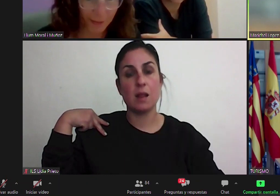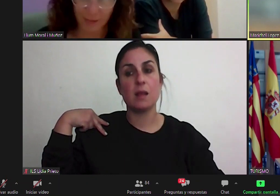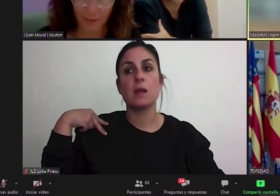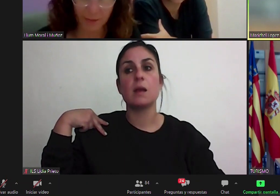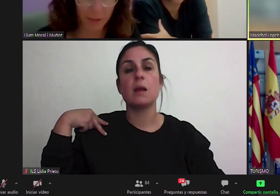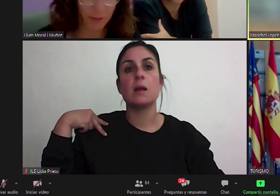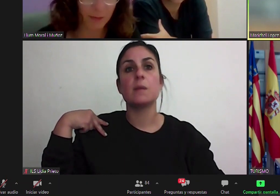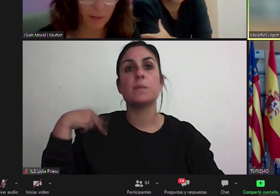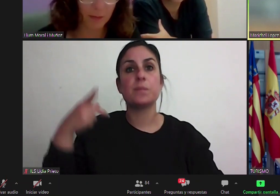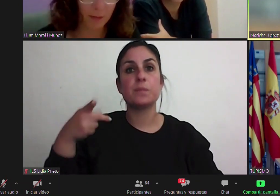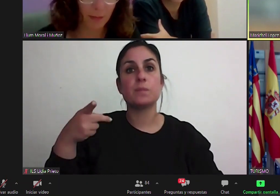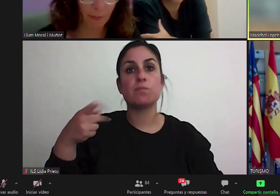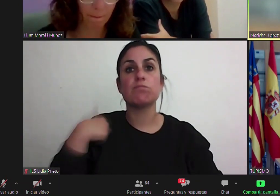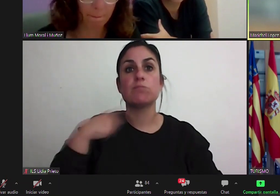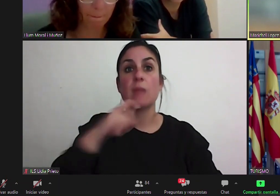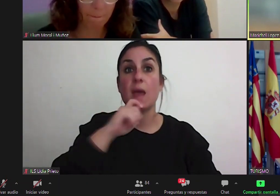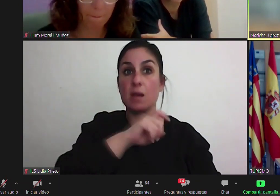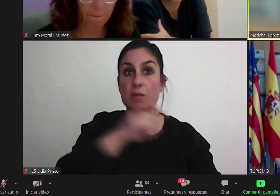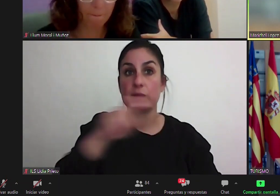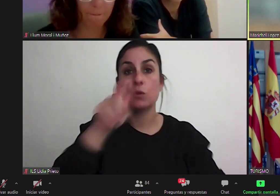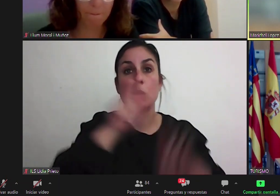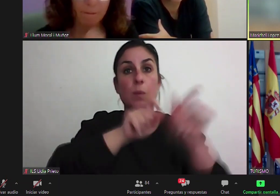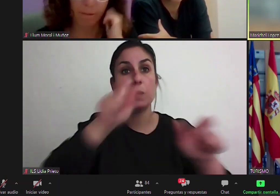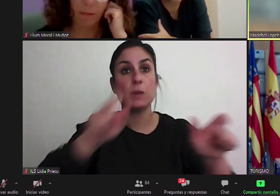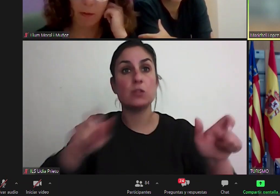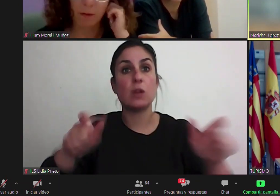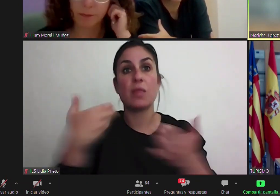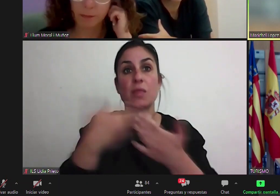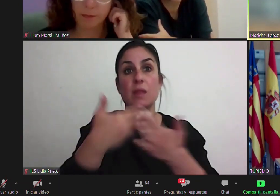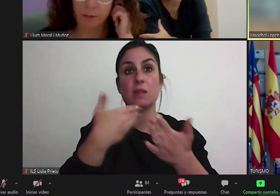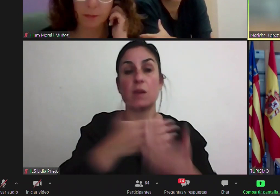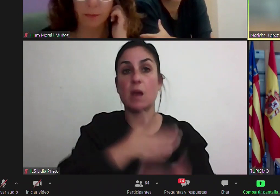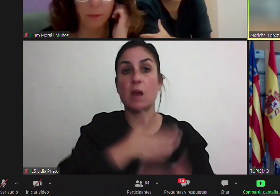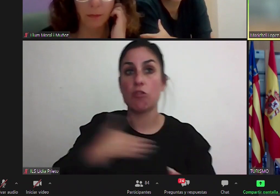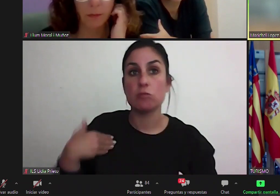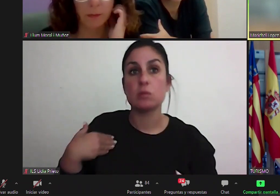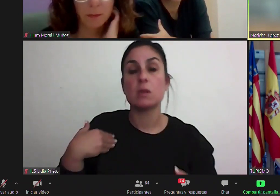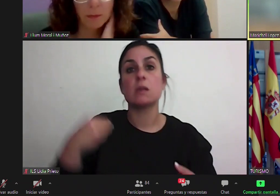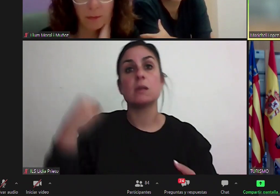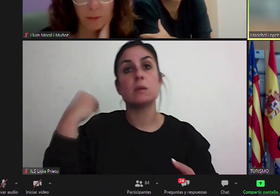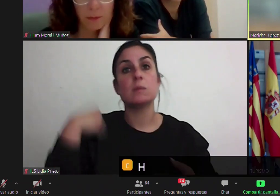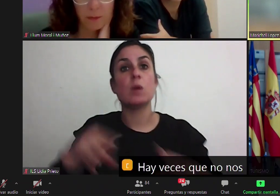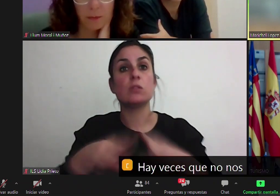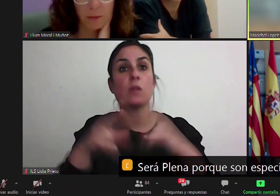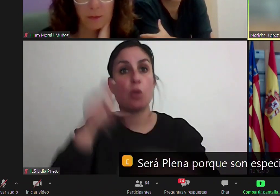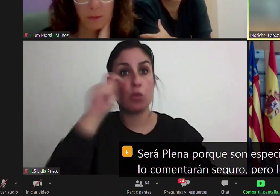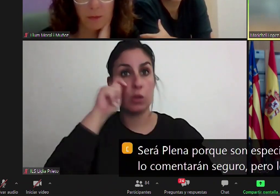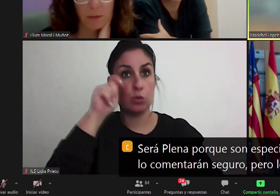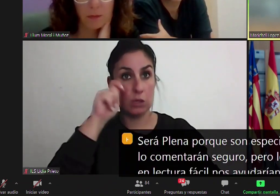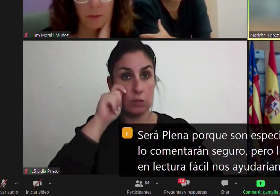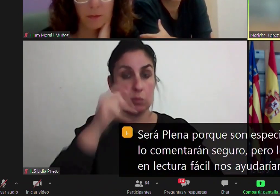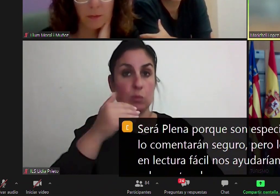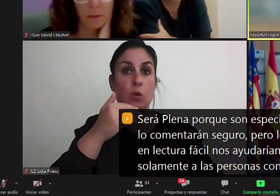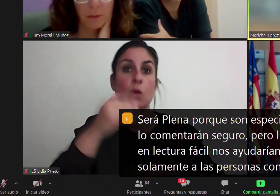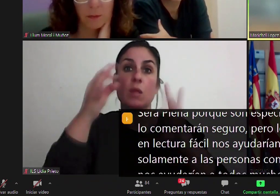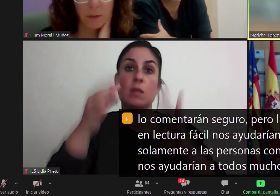Yo simplemente advertir a las personas que quieran una certificación que a través de las oficinas de turismo, los que son empresas dependientes del SICTED, nos hagan llegar